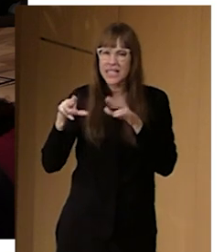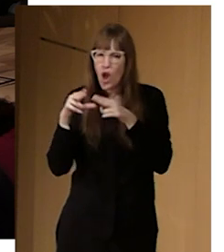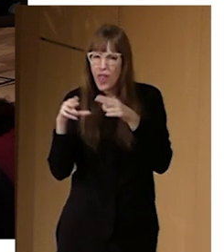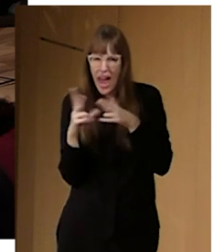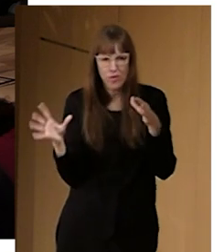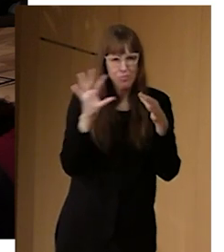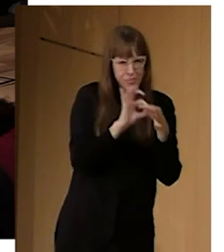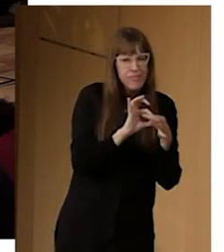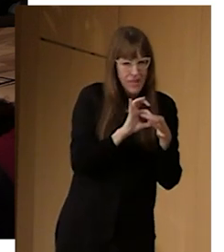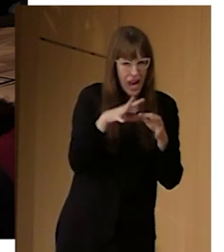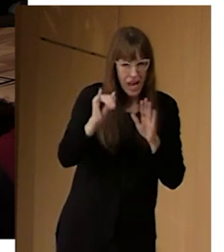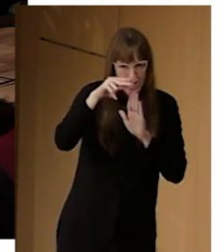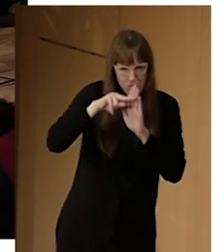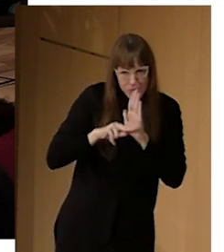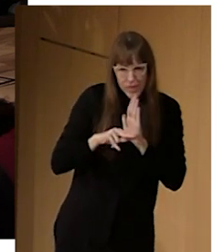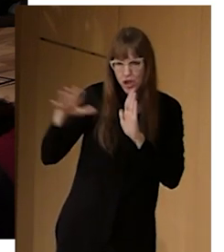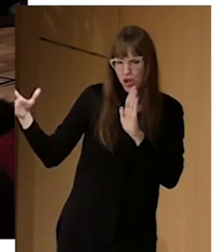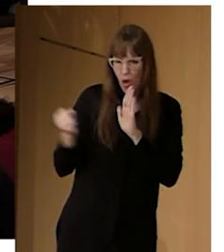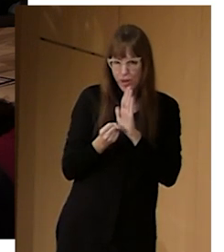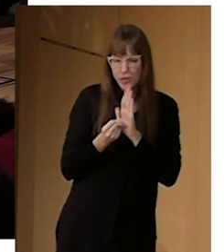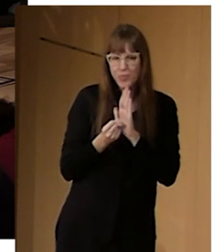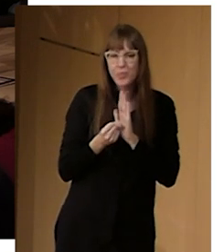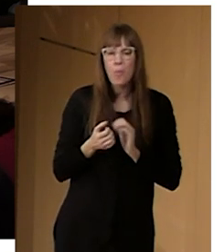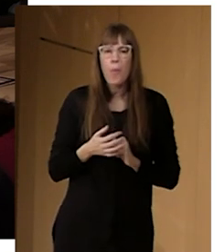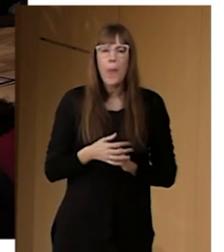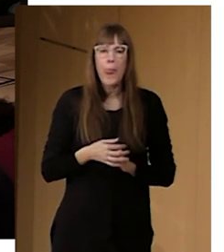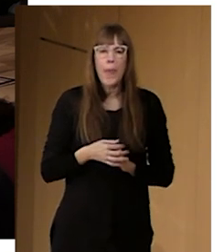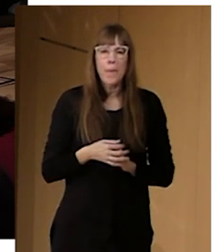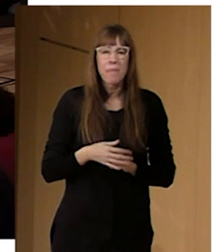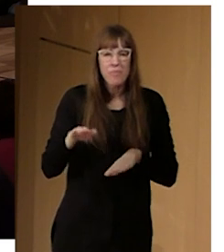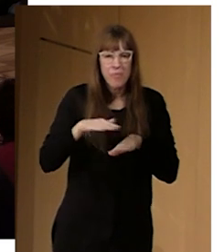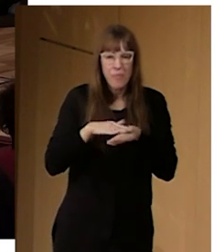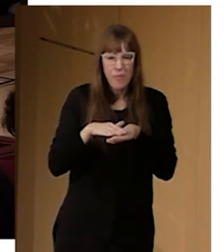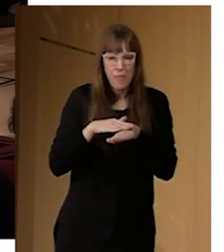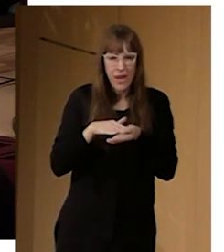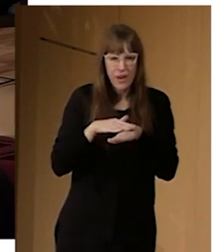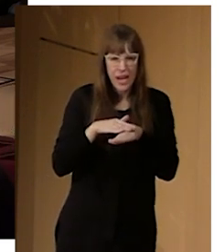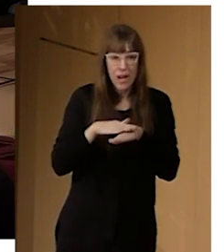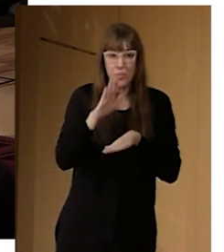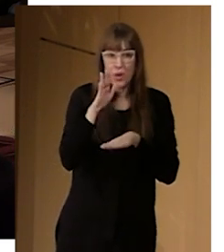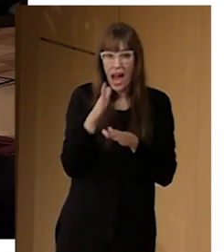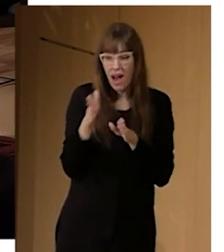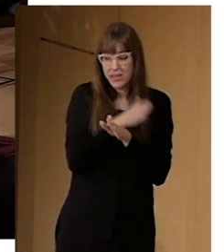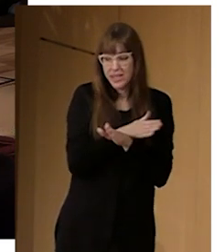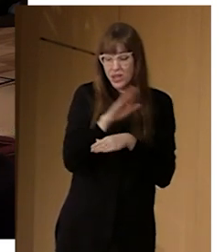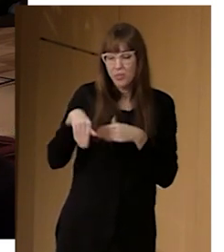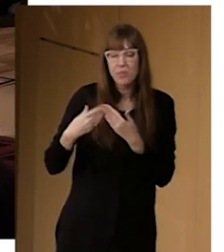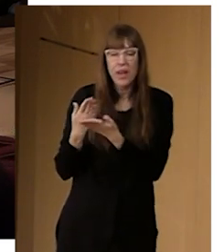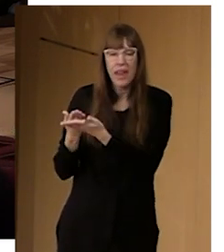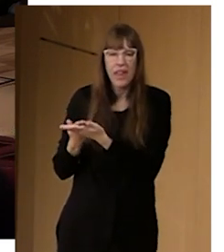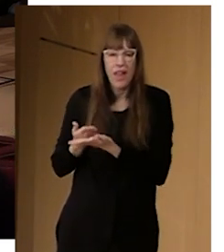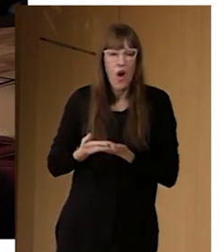hemos cortado un poquito las eh las salas y que os hemos eh pedido que nos centremos en